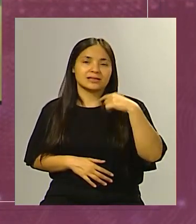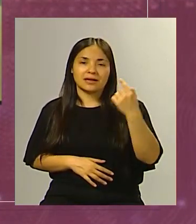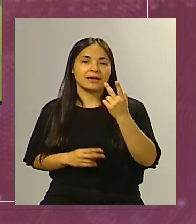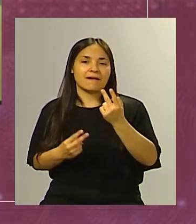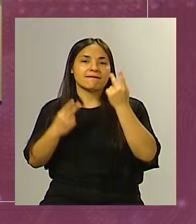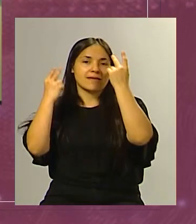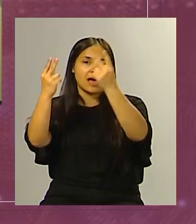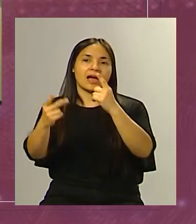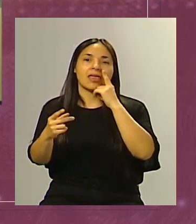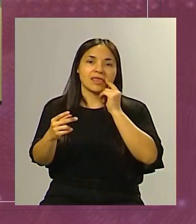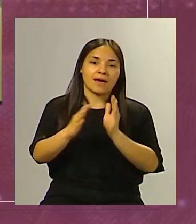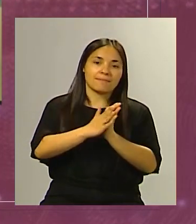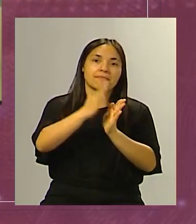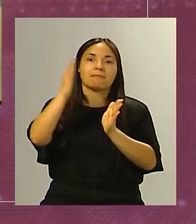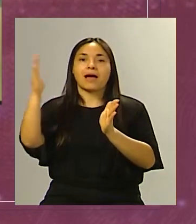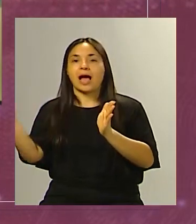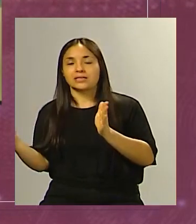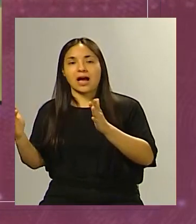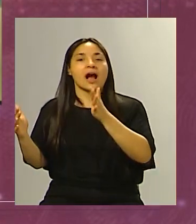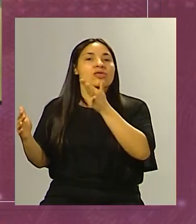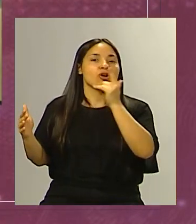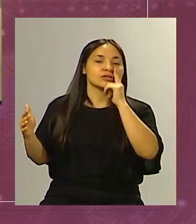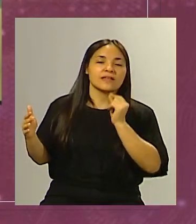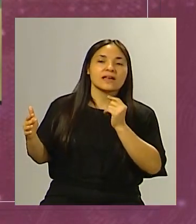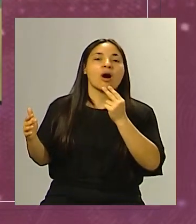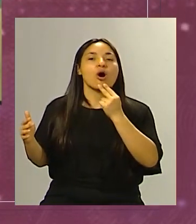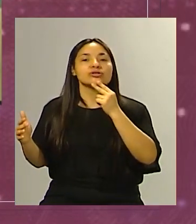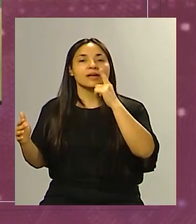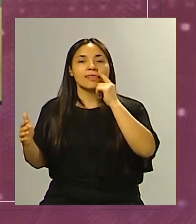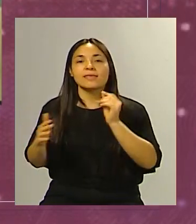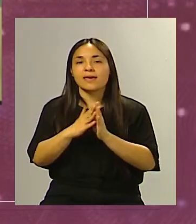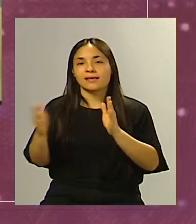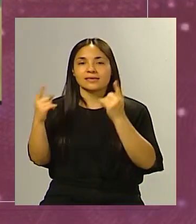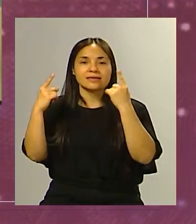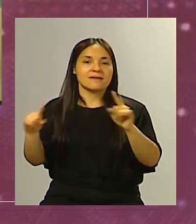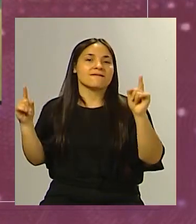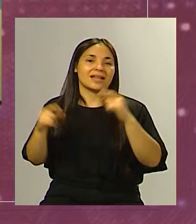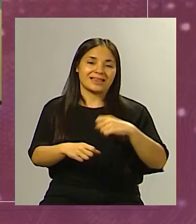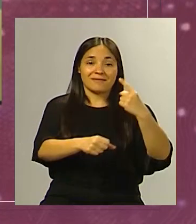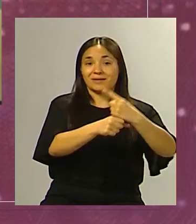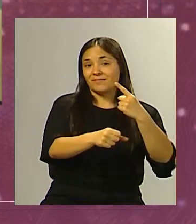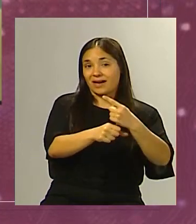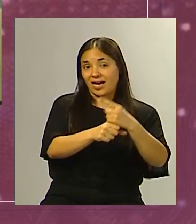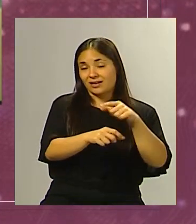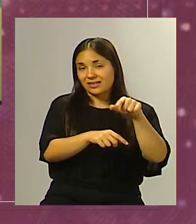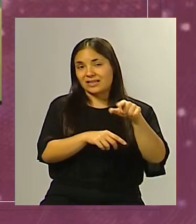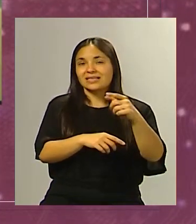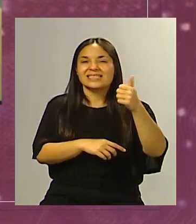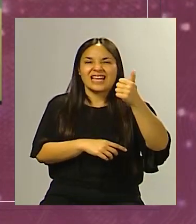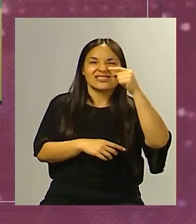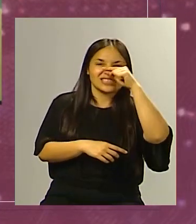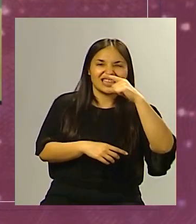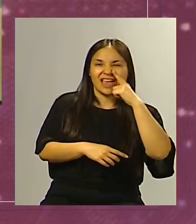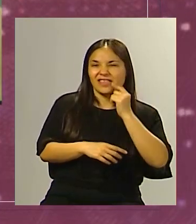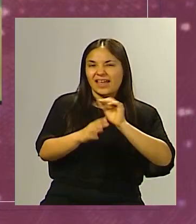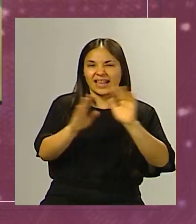viajes de más días, estamos claro. hablando de viajes de 14 u 11 días, a diferencia de lo que era el primario, que estamos hablando de 6, 7 días.